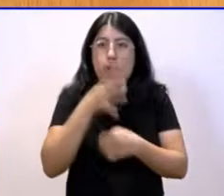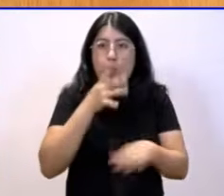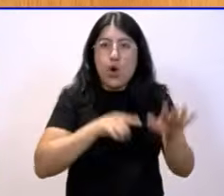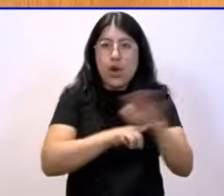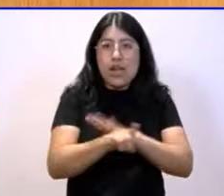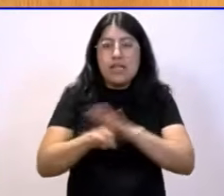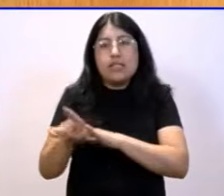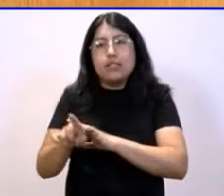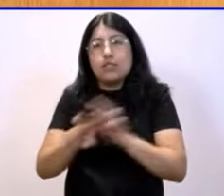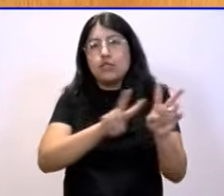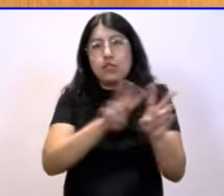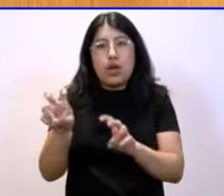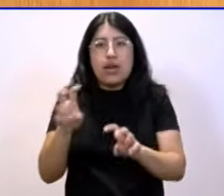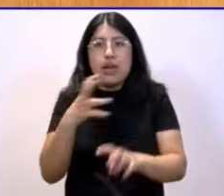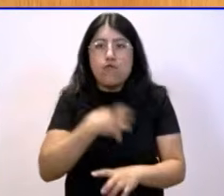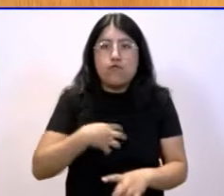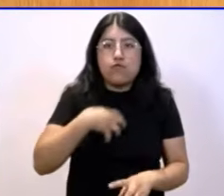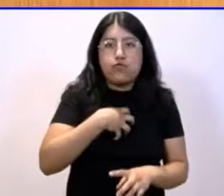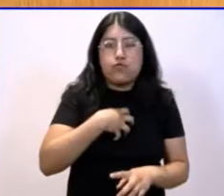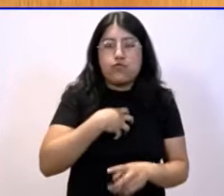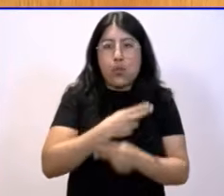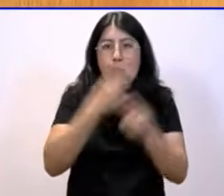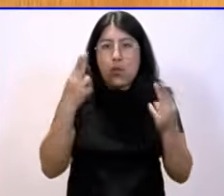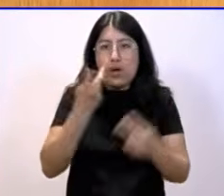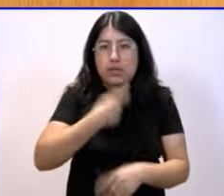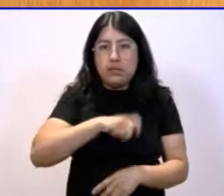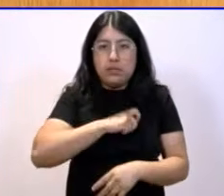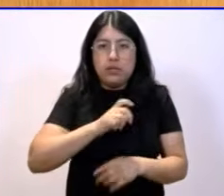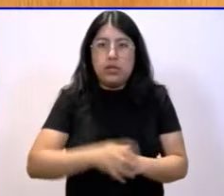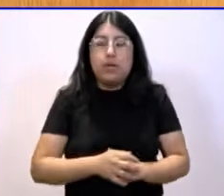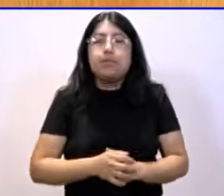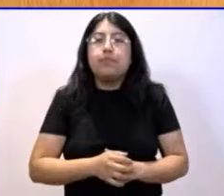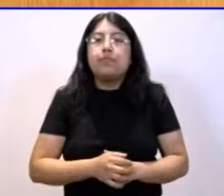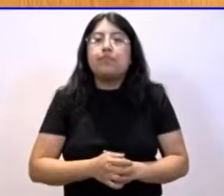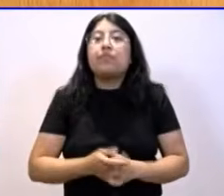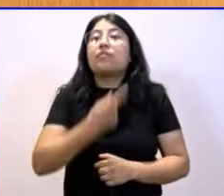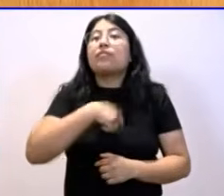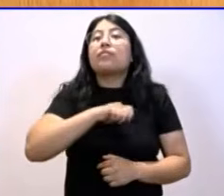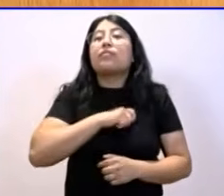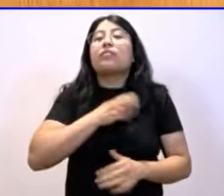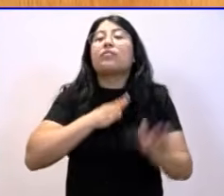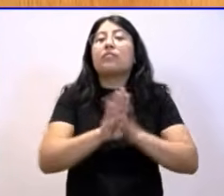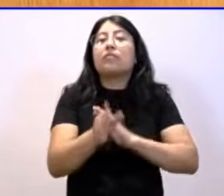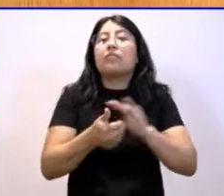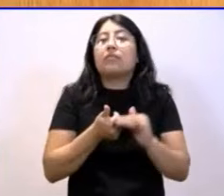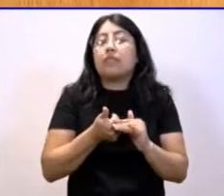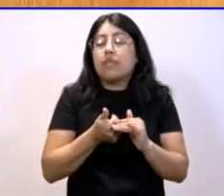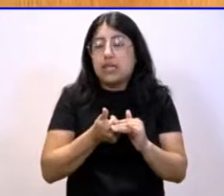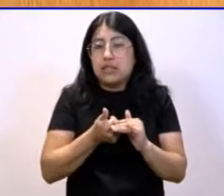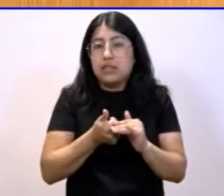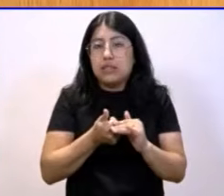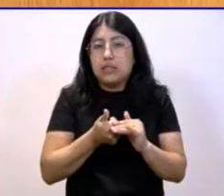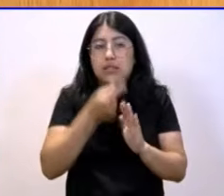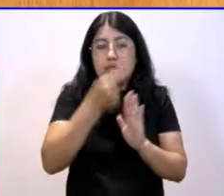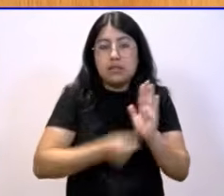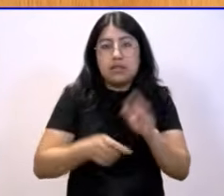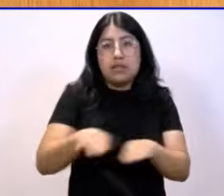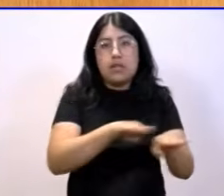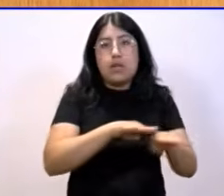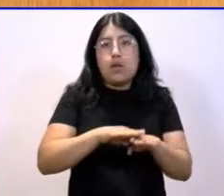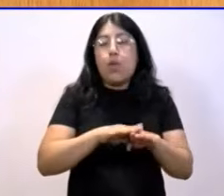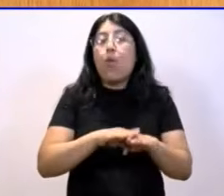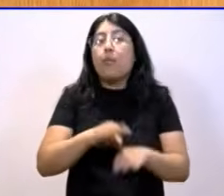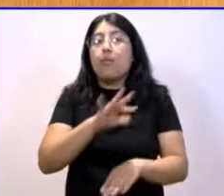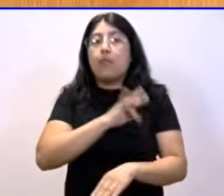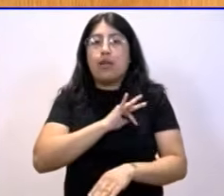asuntos relacionados con la función pública española. Tenemos en España un sistema de acceso a la función pública determinado por los principios de igualdad, mérito y capacidad